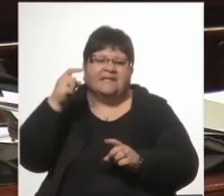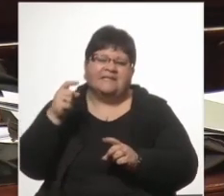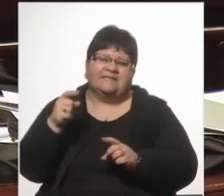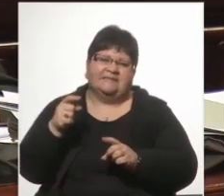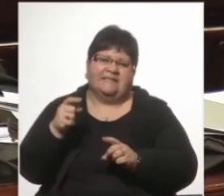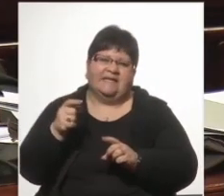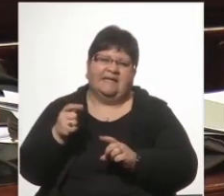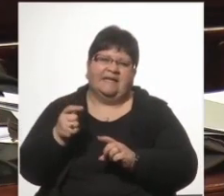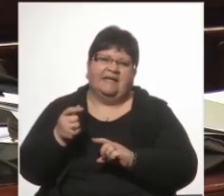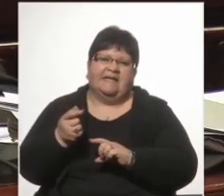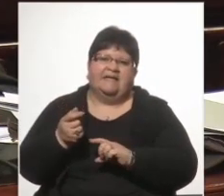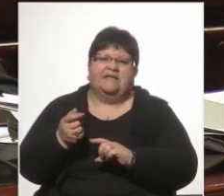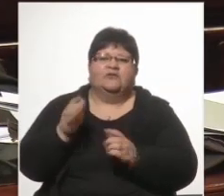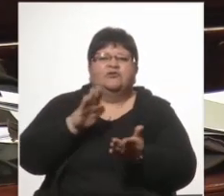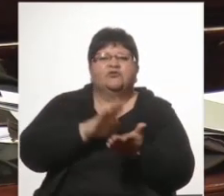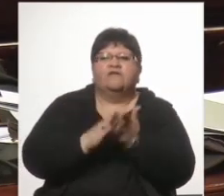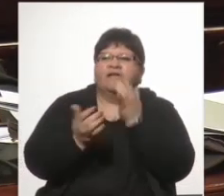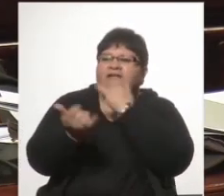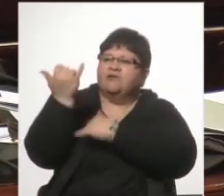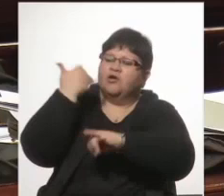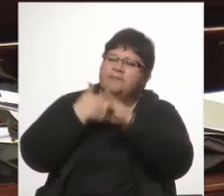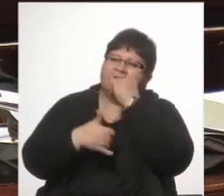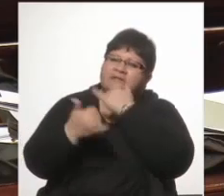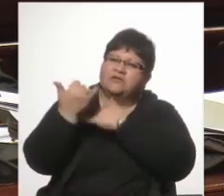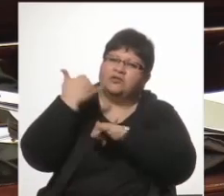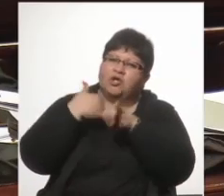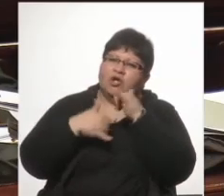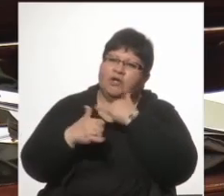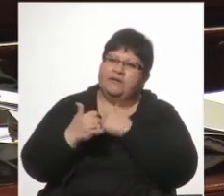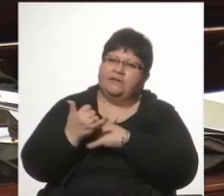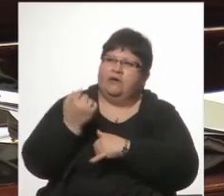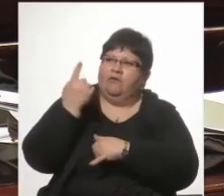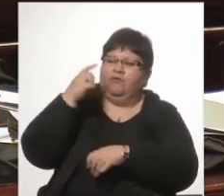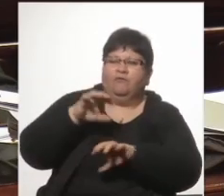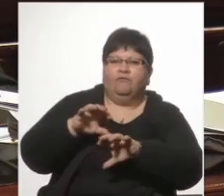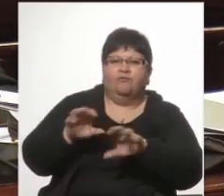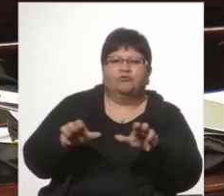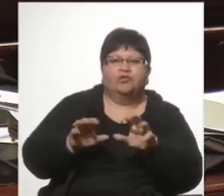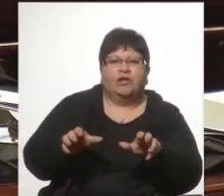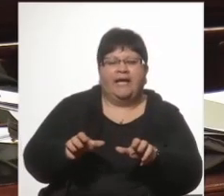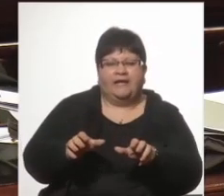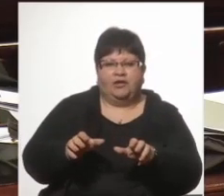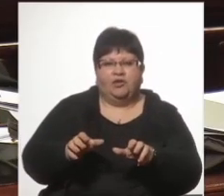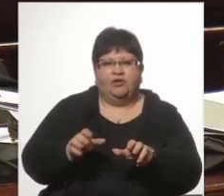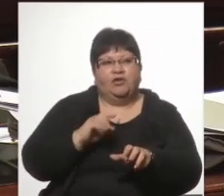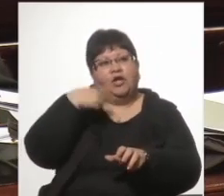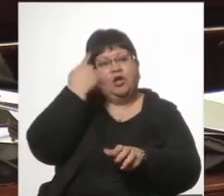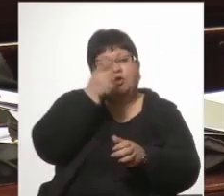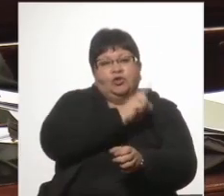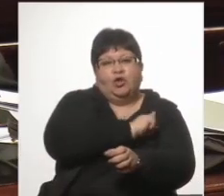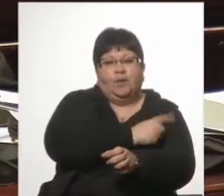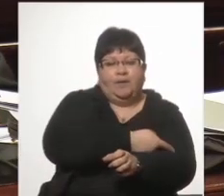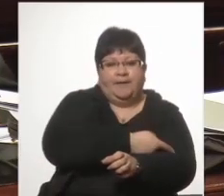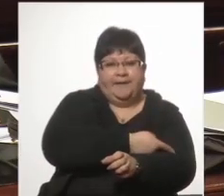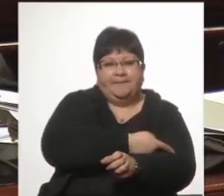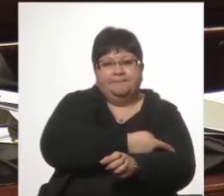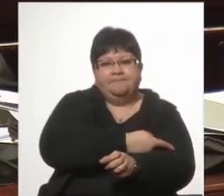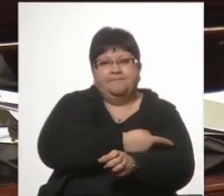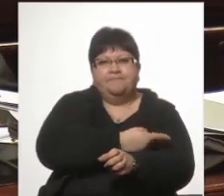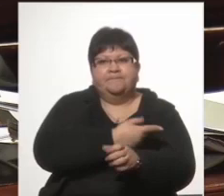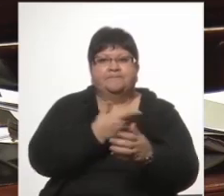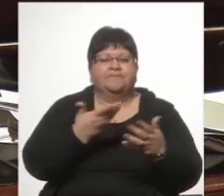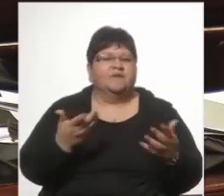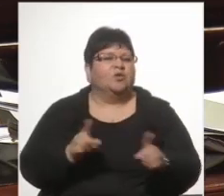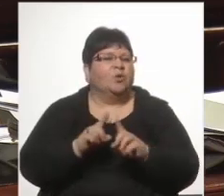que le proporcione un funcionario dependiente de otro poder. La discusión del caso ante la Cámara no representa un